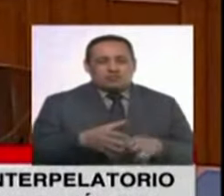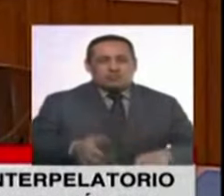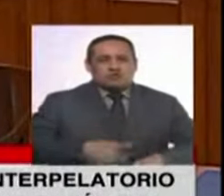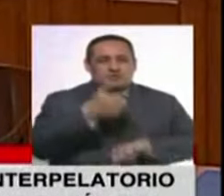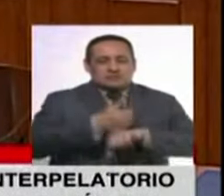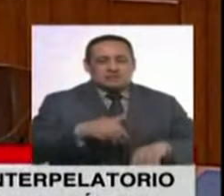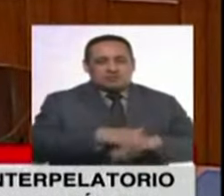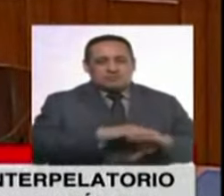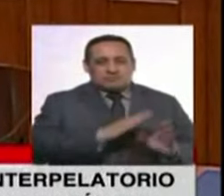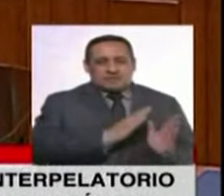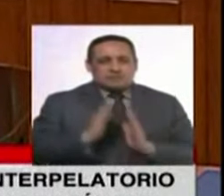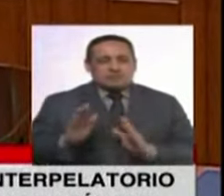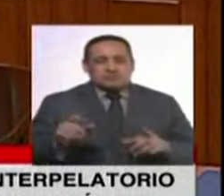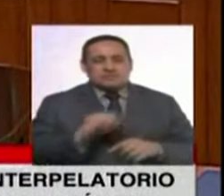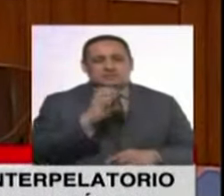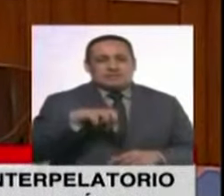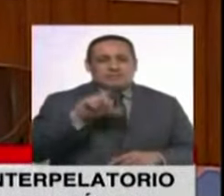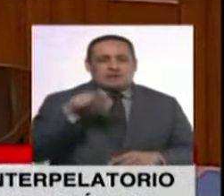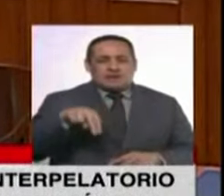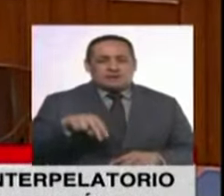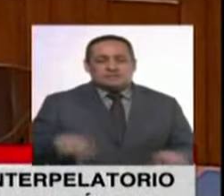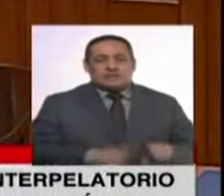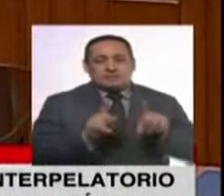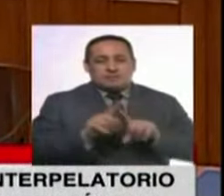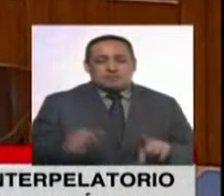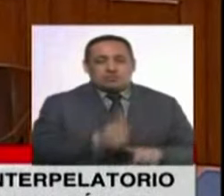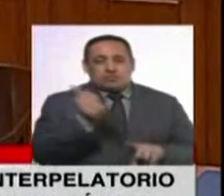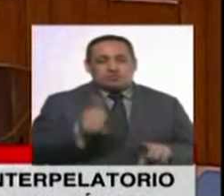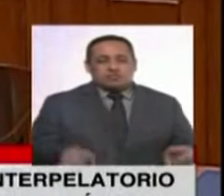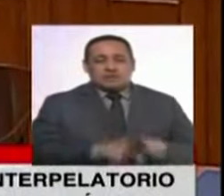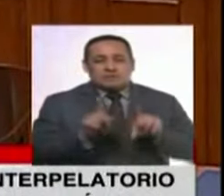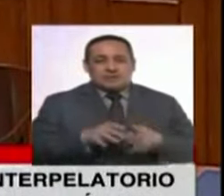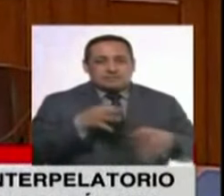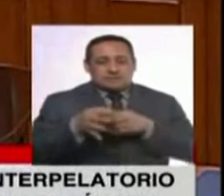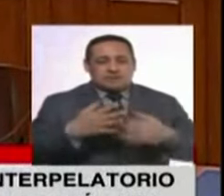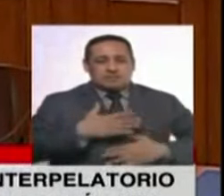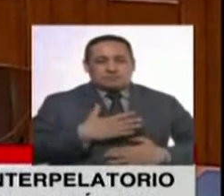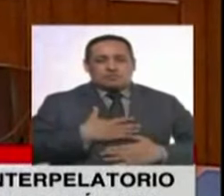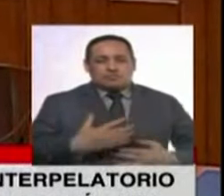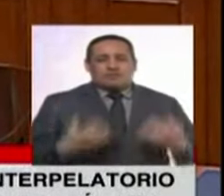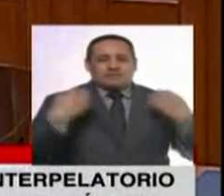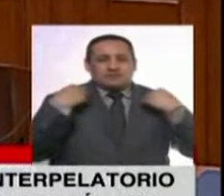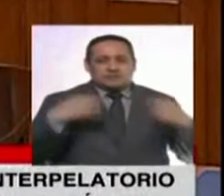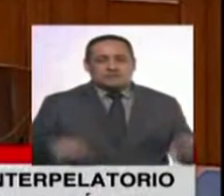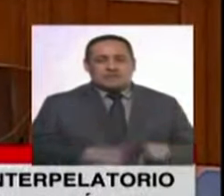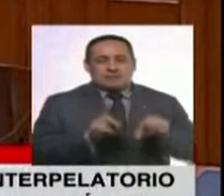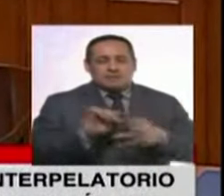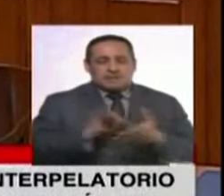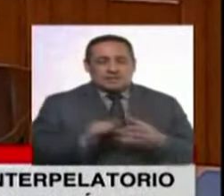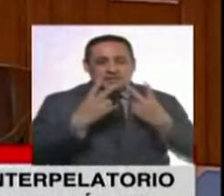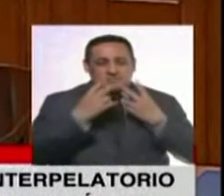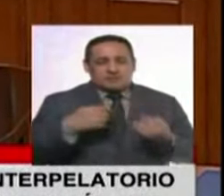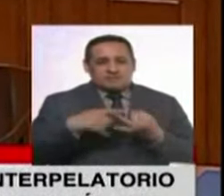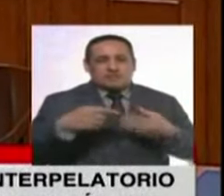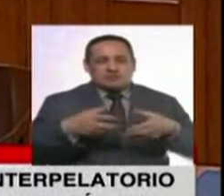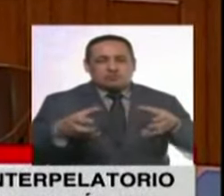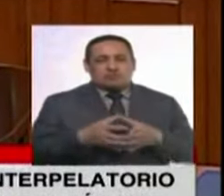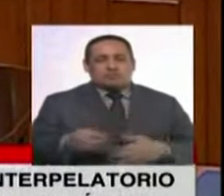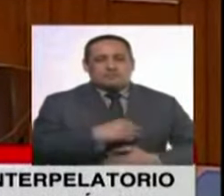de planeamiento estratégico Sep plan por otro lado a través de mi propio despacho así como los despachos